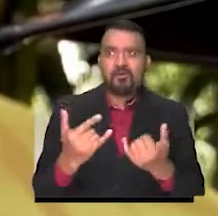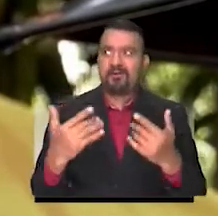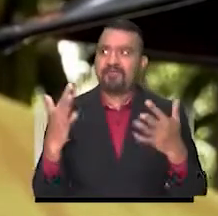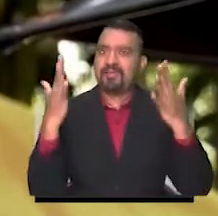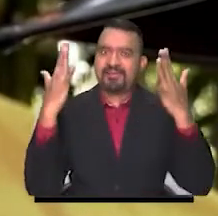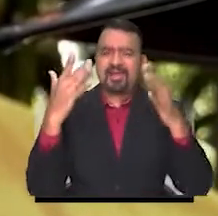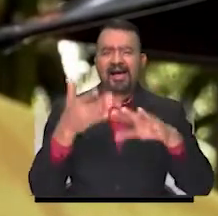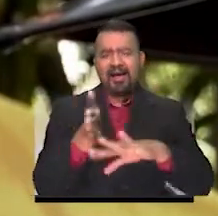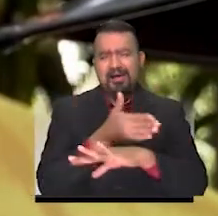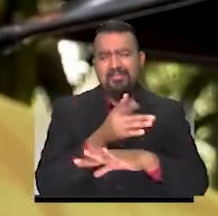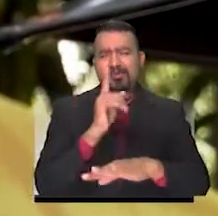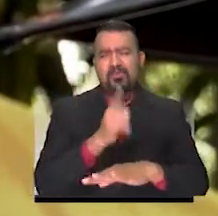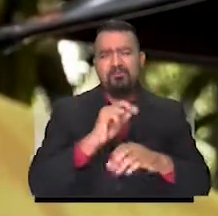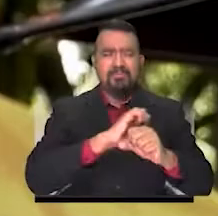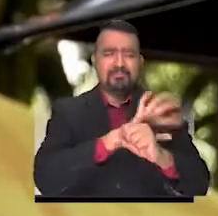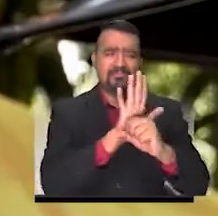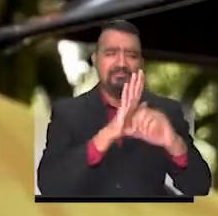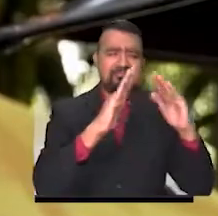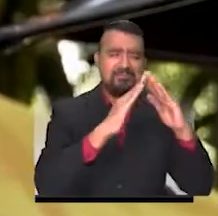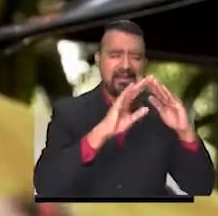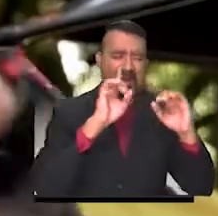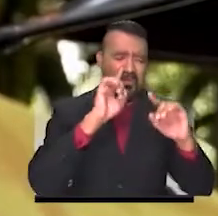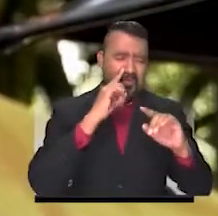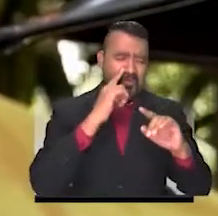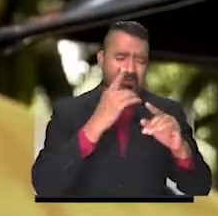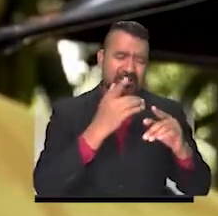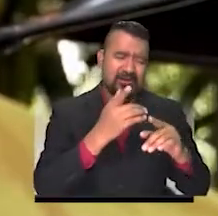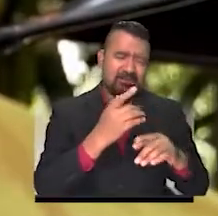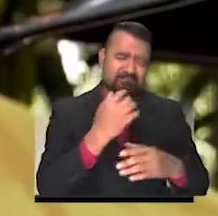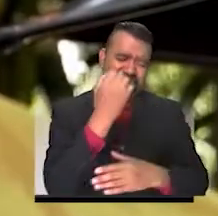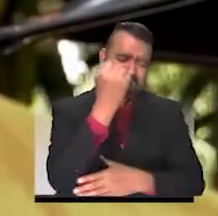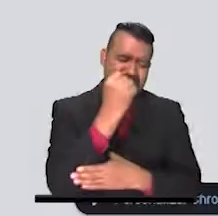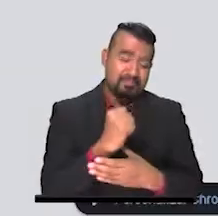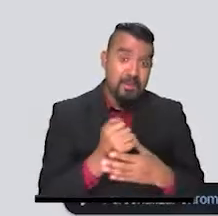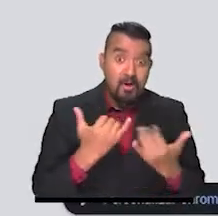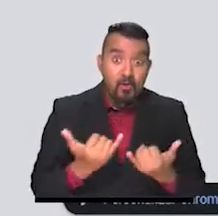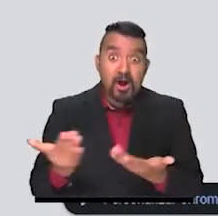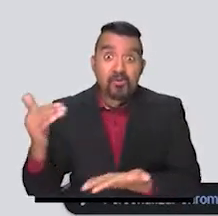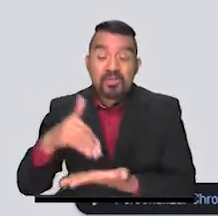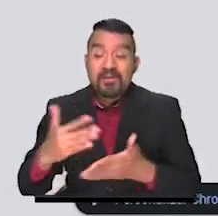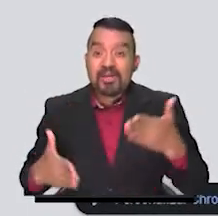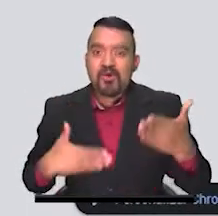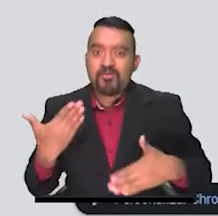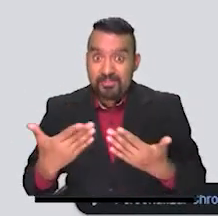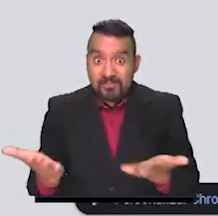lo de up and day método pero venimos con toda restauración itagüí de las mejores